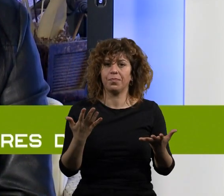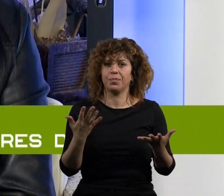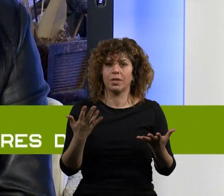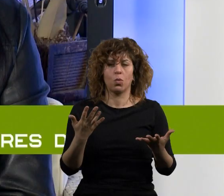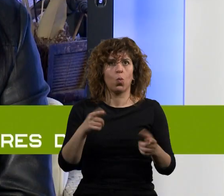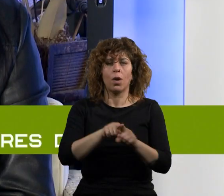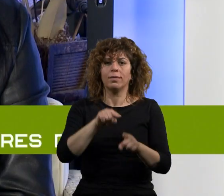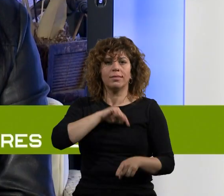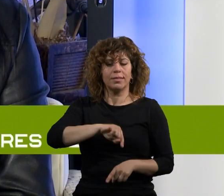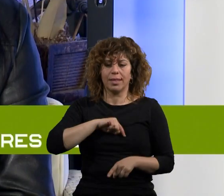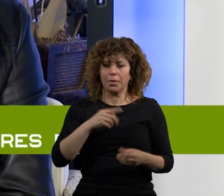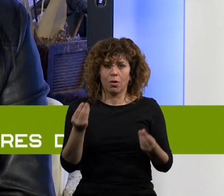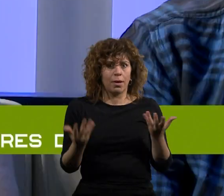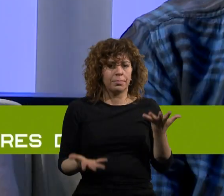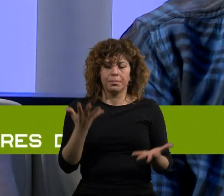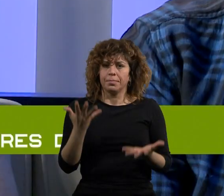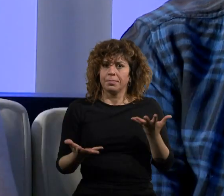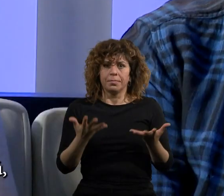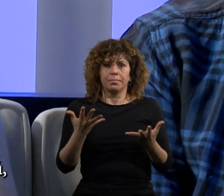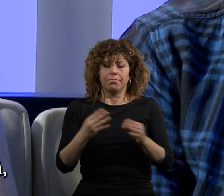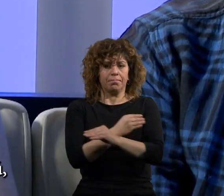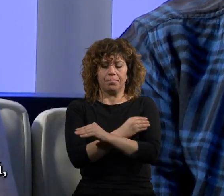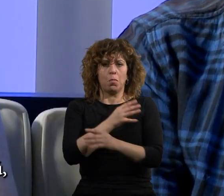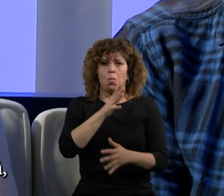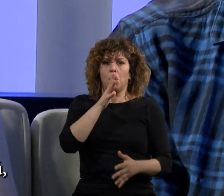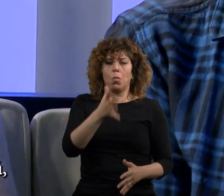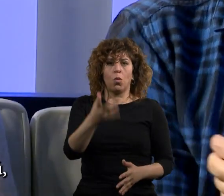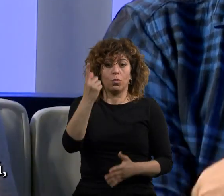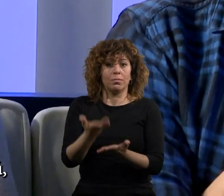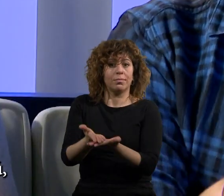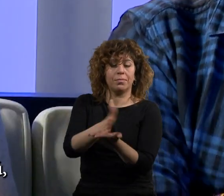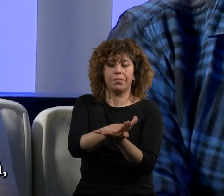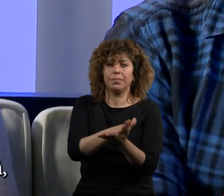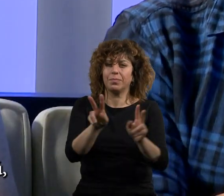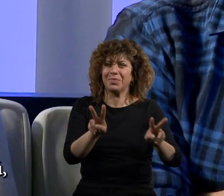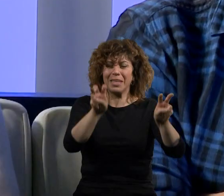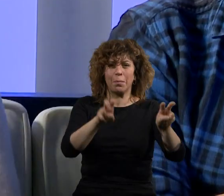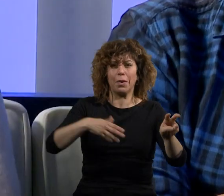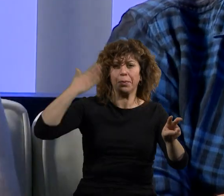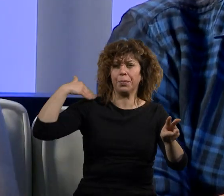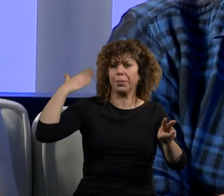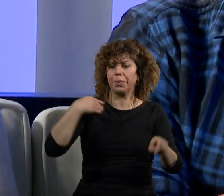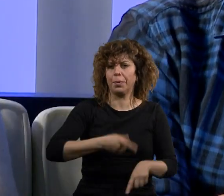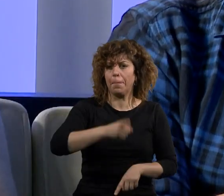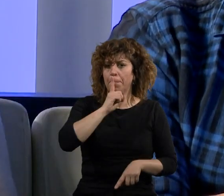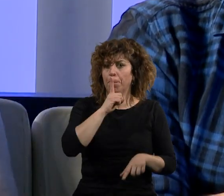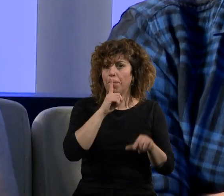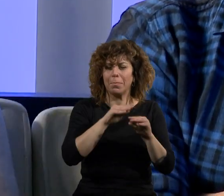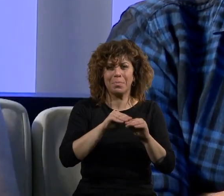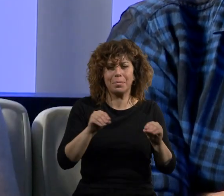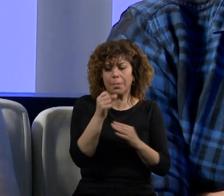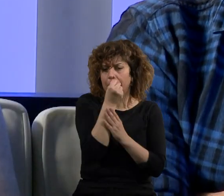un sentimiento de encontrado, porque por una parte había sido un tema tan sumamente tabú, porque siempre se